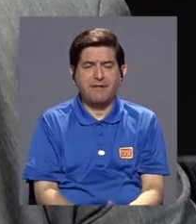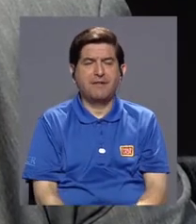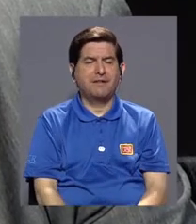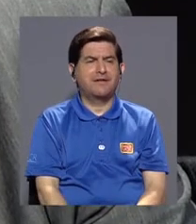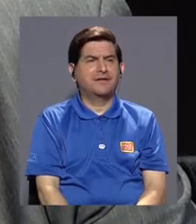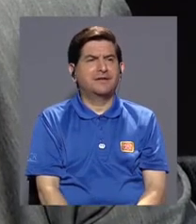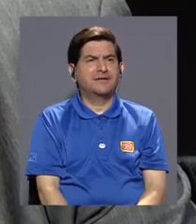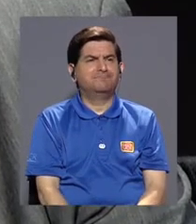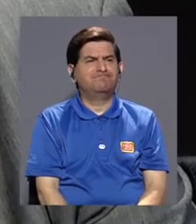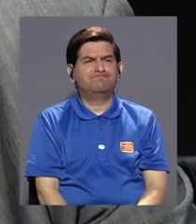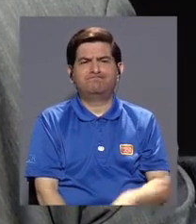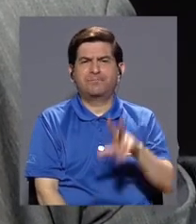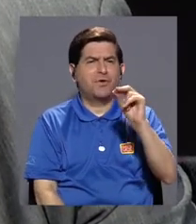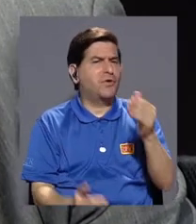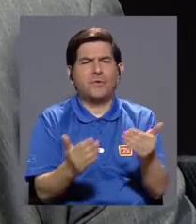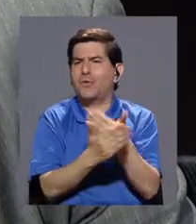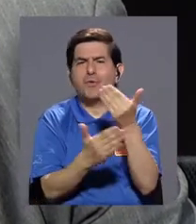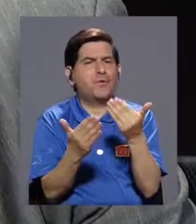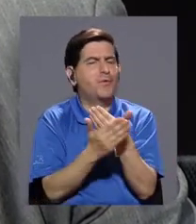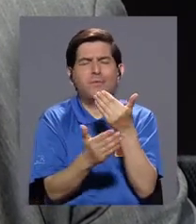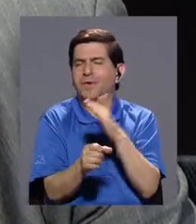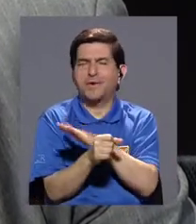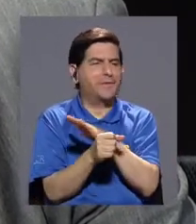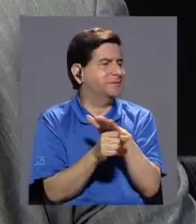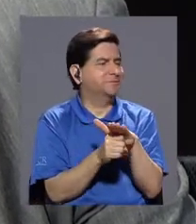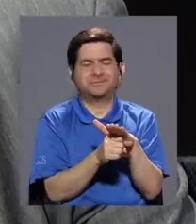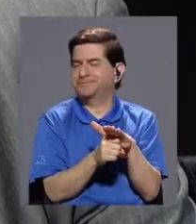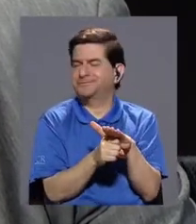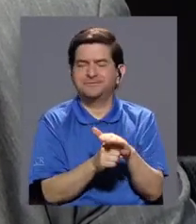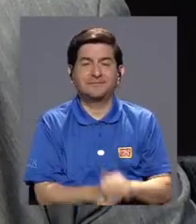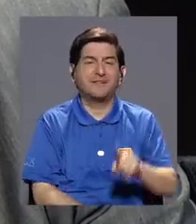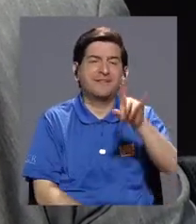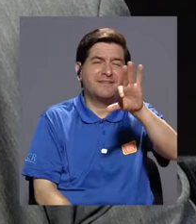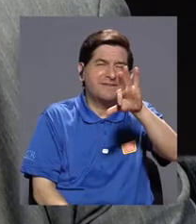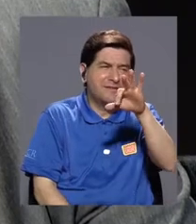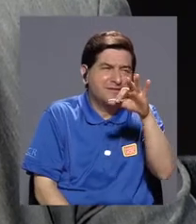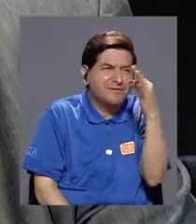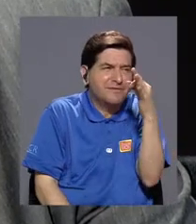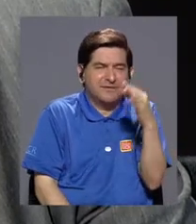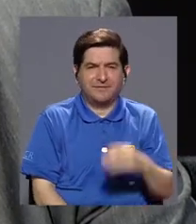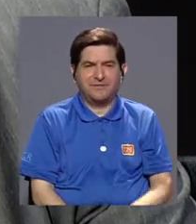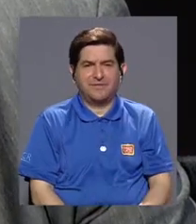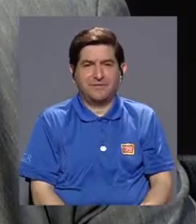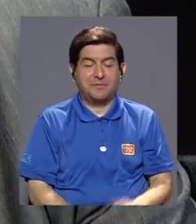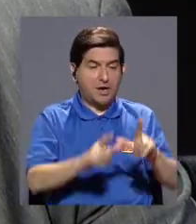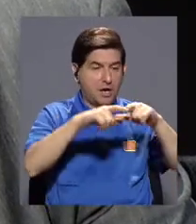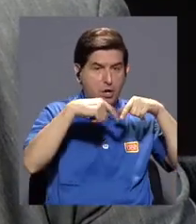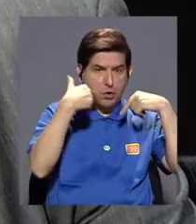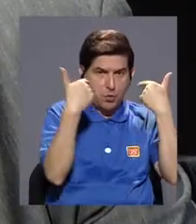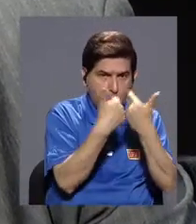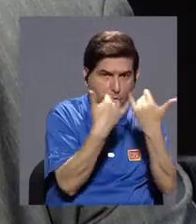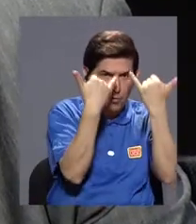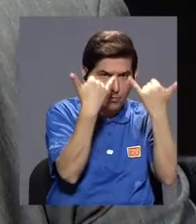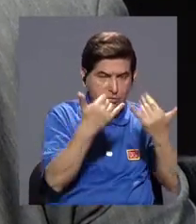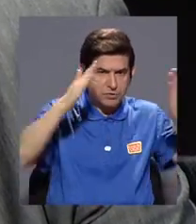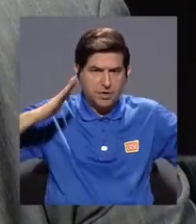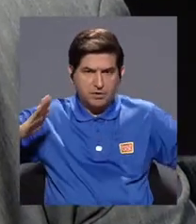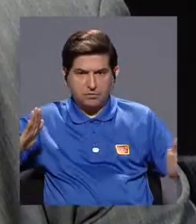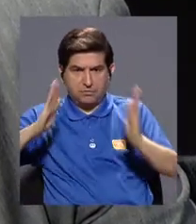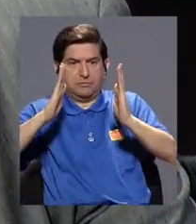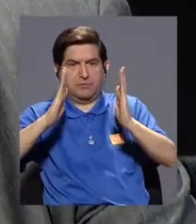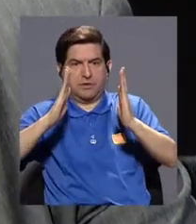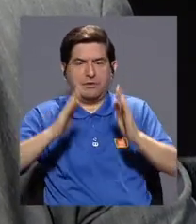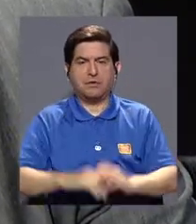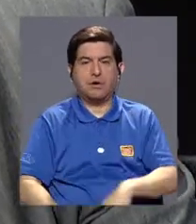son una novedad absoluta. En cierta forma, los bloques que hoy se están